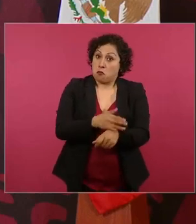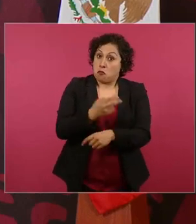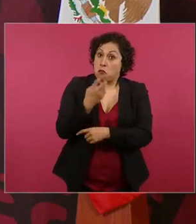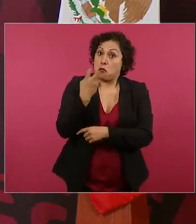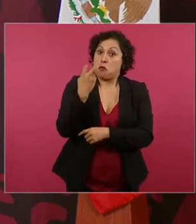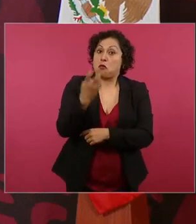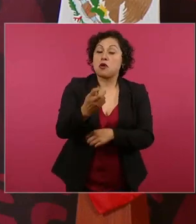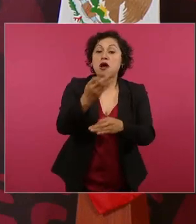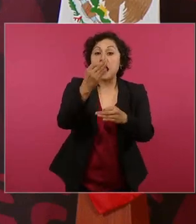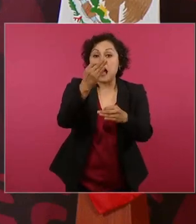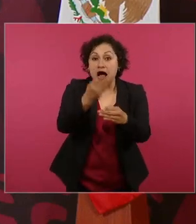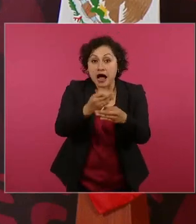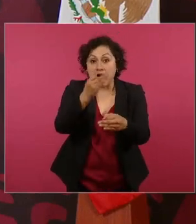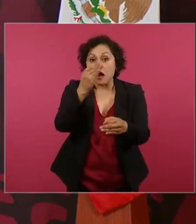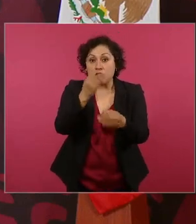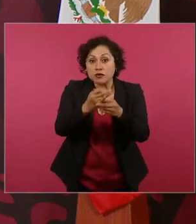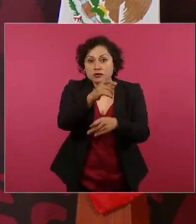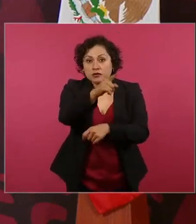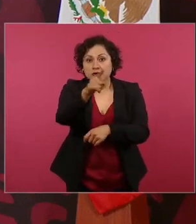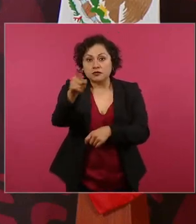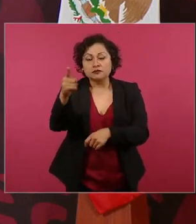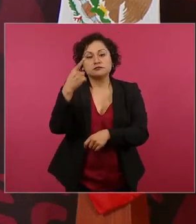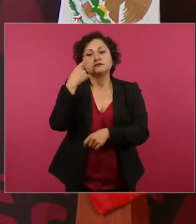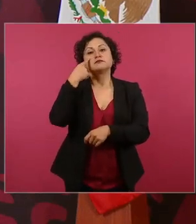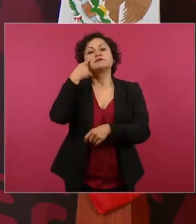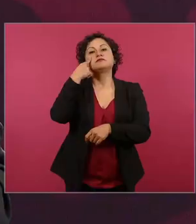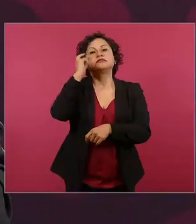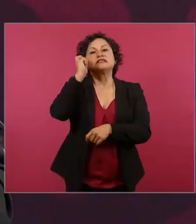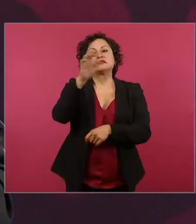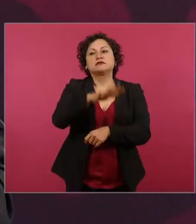formar jóvenes de todas las clases sociales,